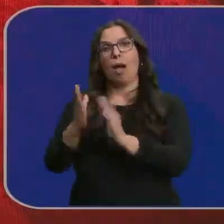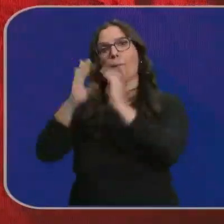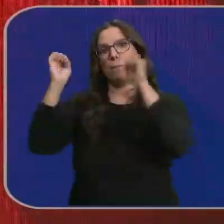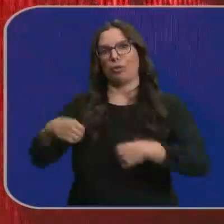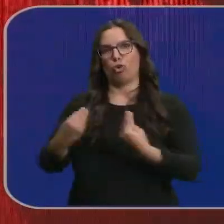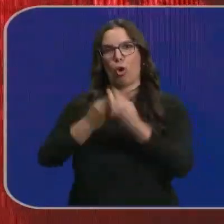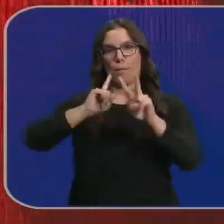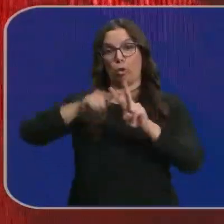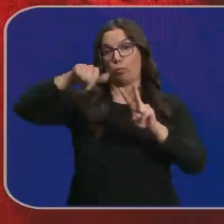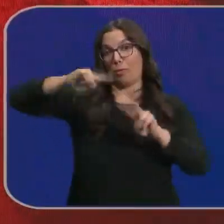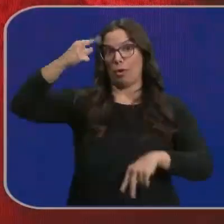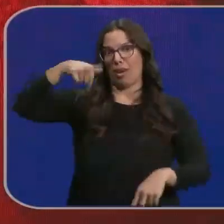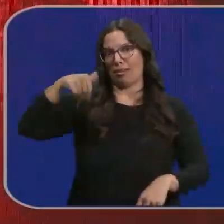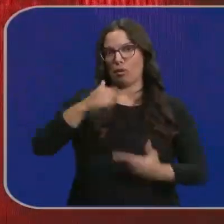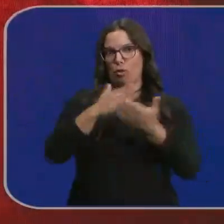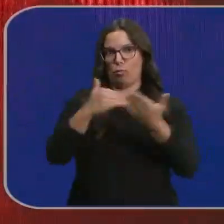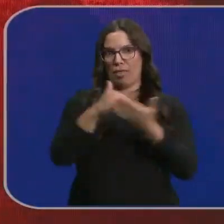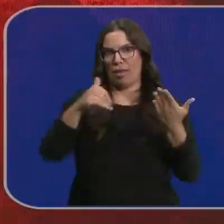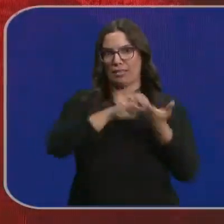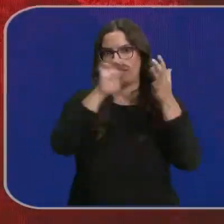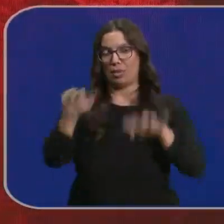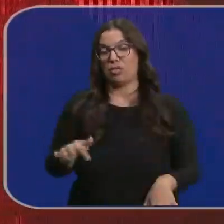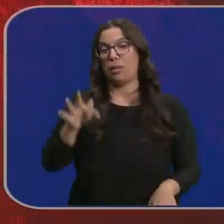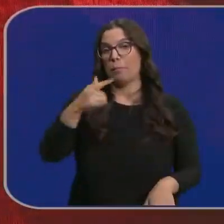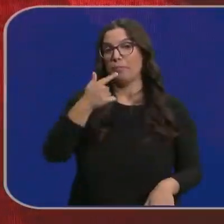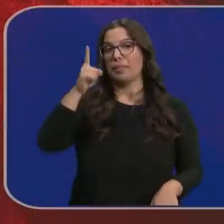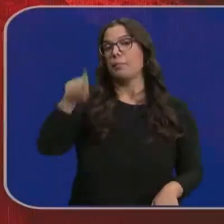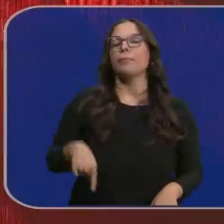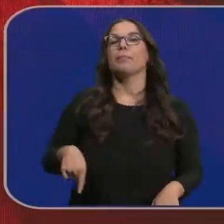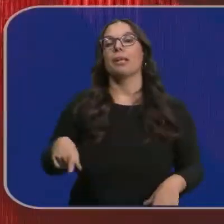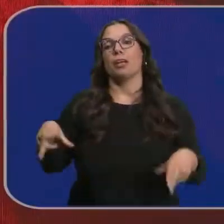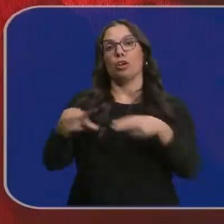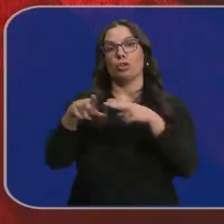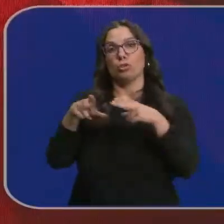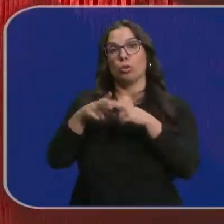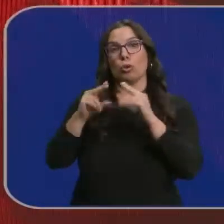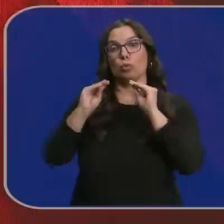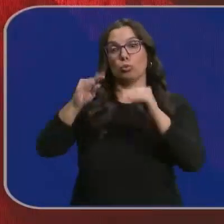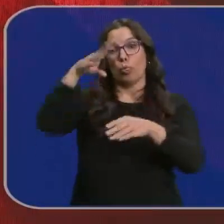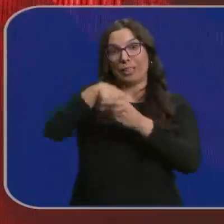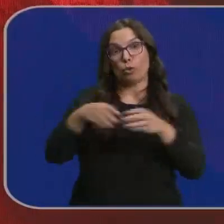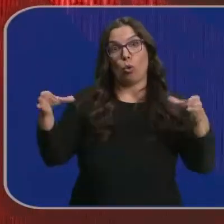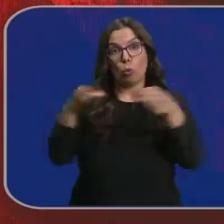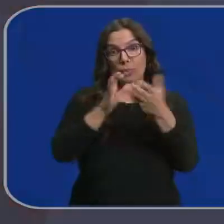en nuestra comunidad. Además vaticinan un deterioro de las relaciones entre los socios de coalición de la Junta.